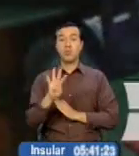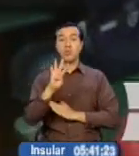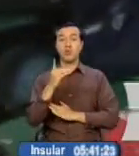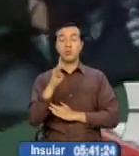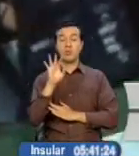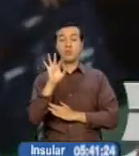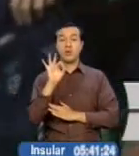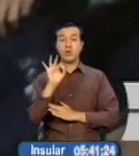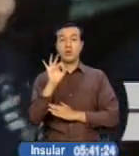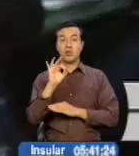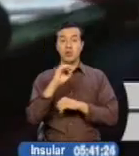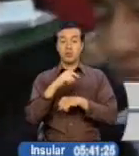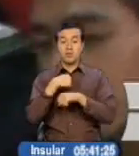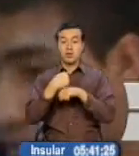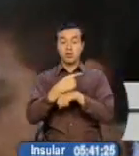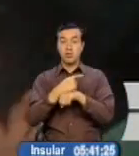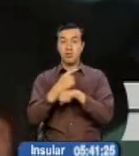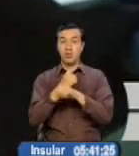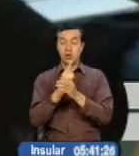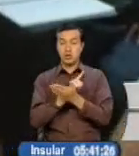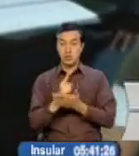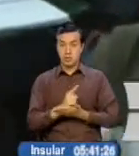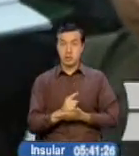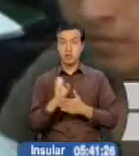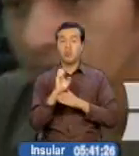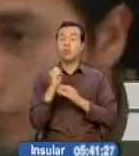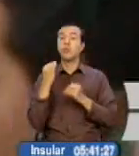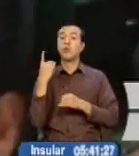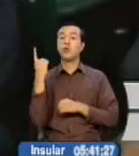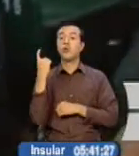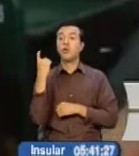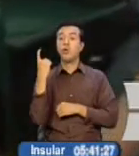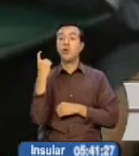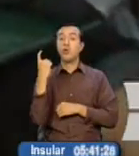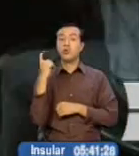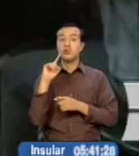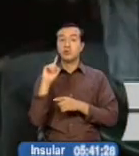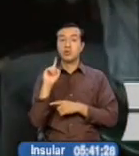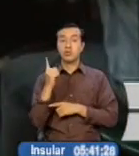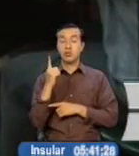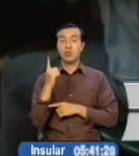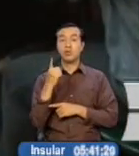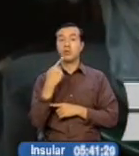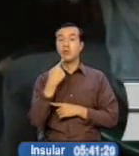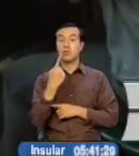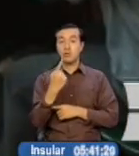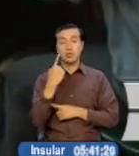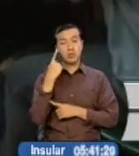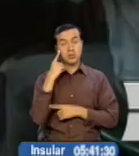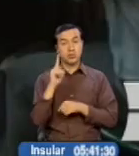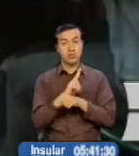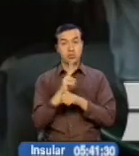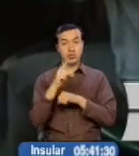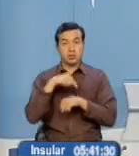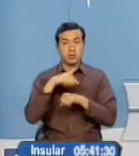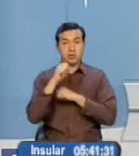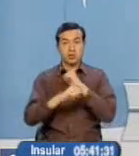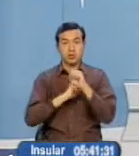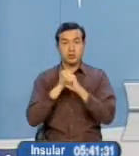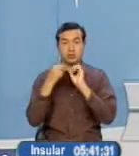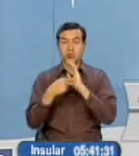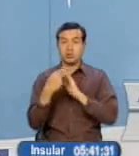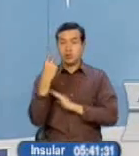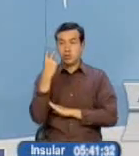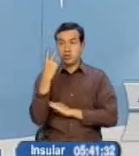4,9 horas semanales, mientras que en Ecuador es de 11,12 horas a la semana, según la encuesta de uso de tiempo en 2012.